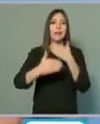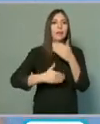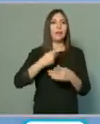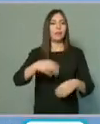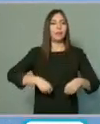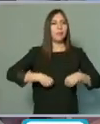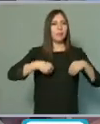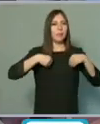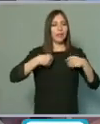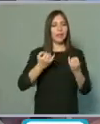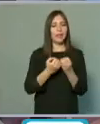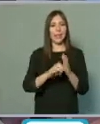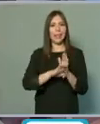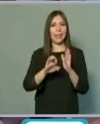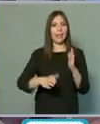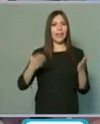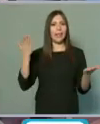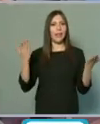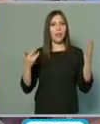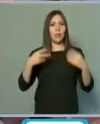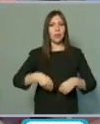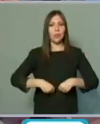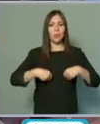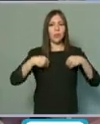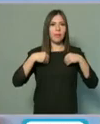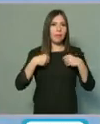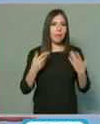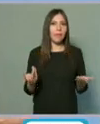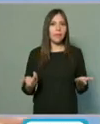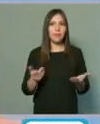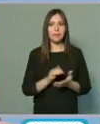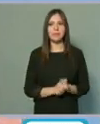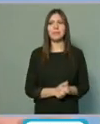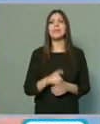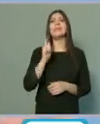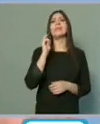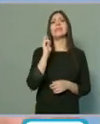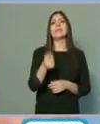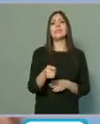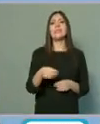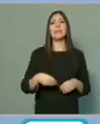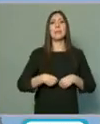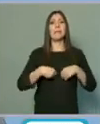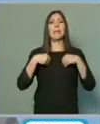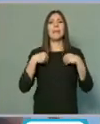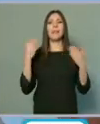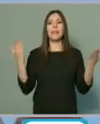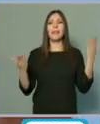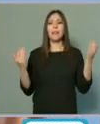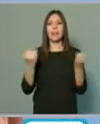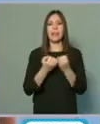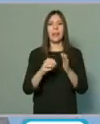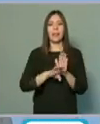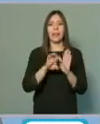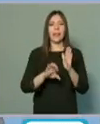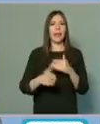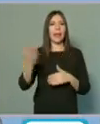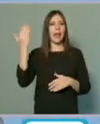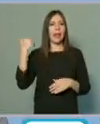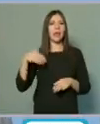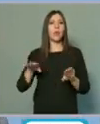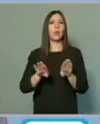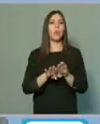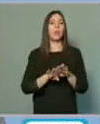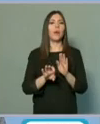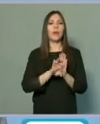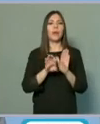¿Cómo es este balance de vida, Ricardo? Entrar en balance. ¿Y esto, qué es eso? ¿Qué es esto de entrar en balance? Es como ahorita estábamos viendo